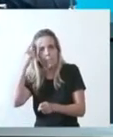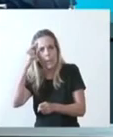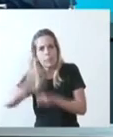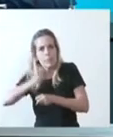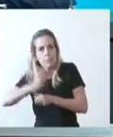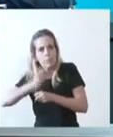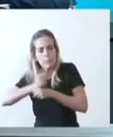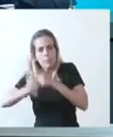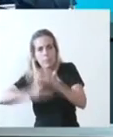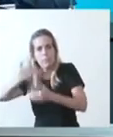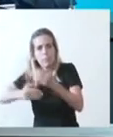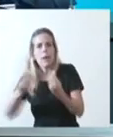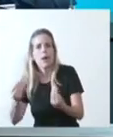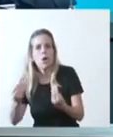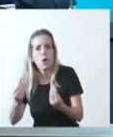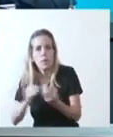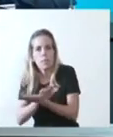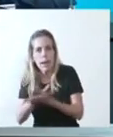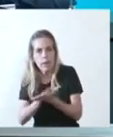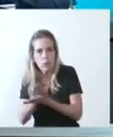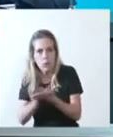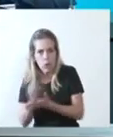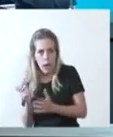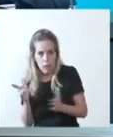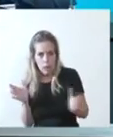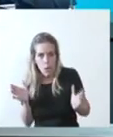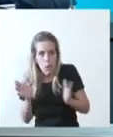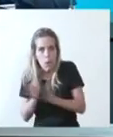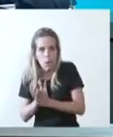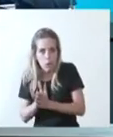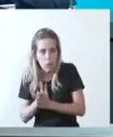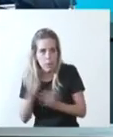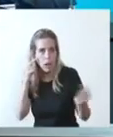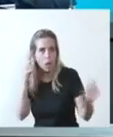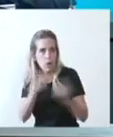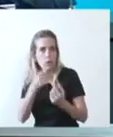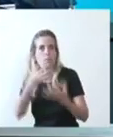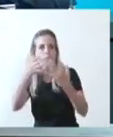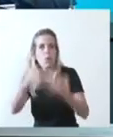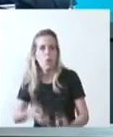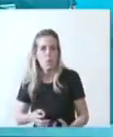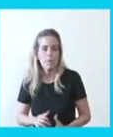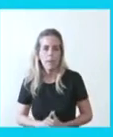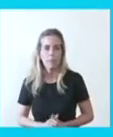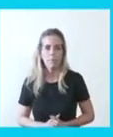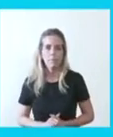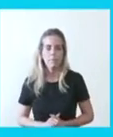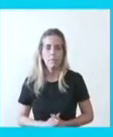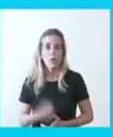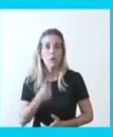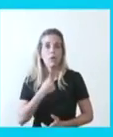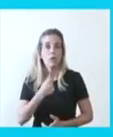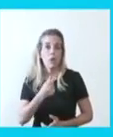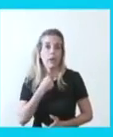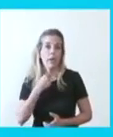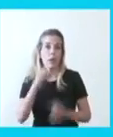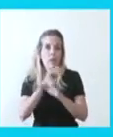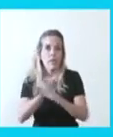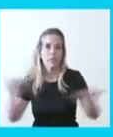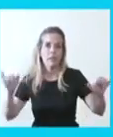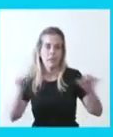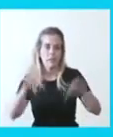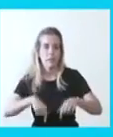este punto juntos para lograr ese objetivo. Yo quiero decirles que estas